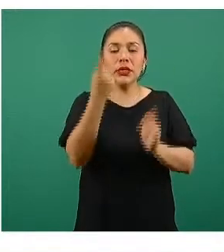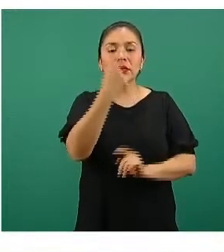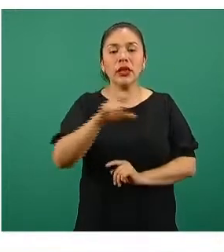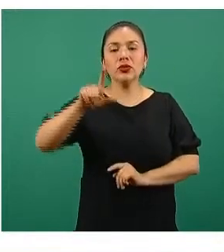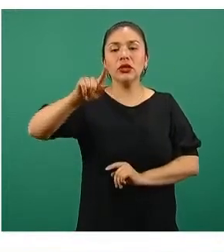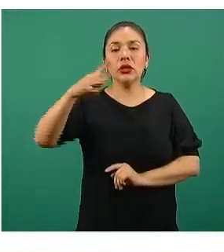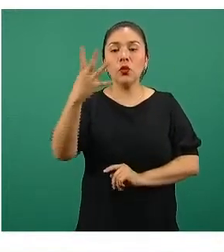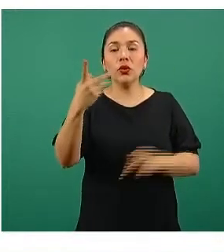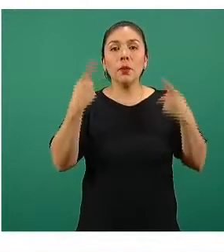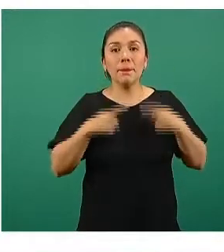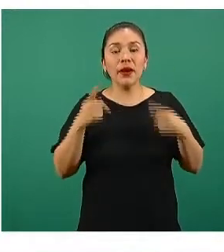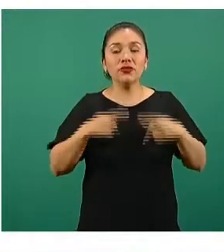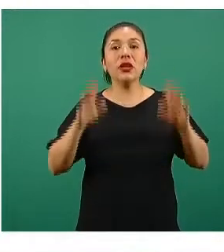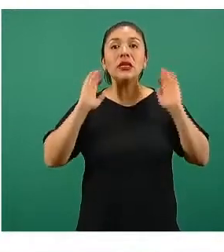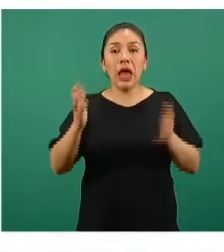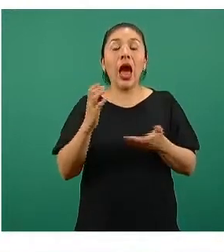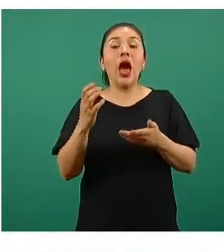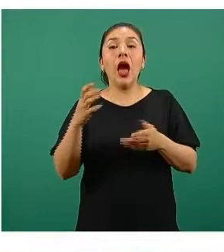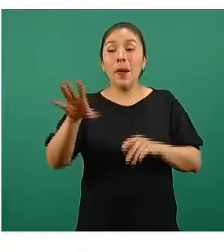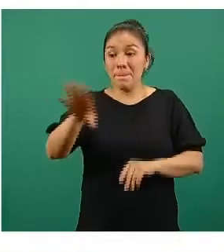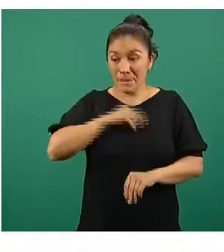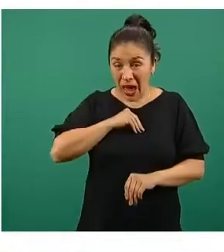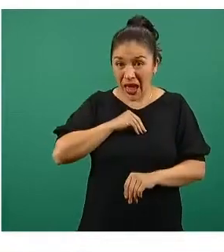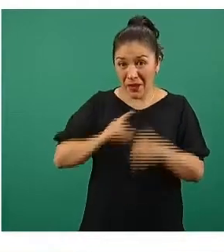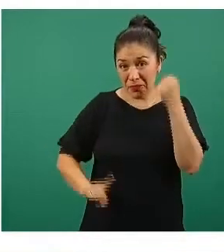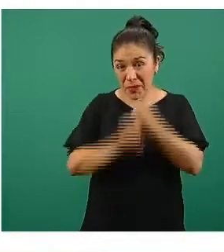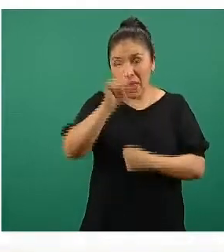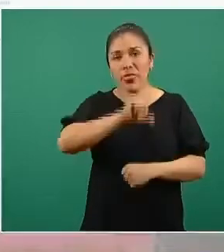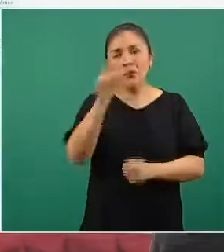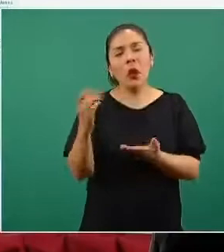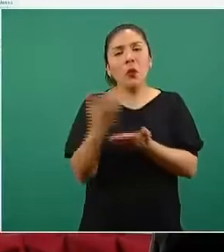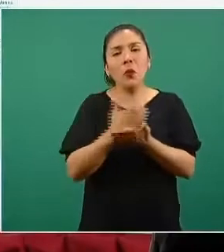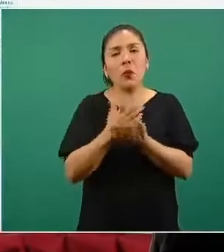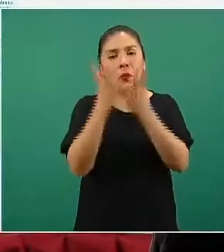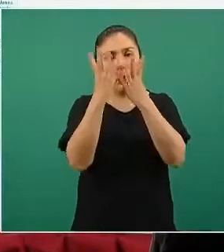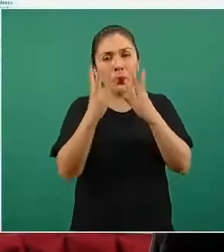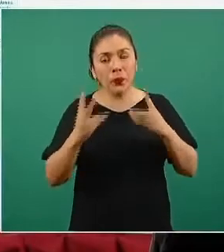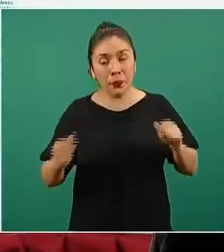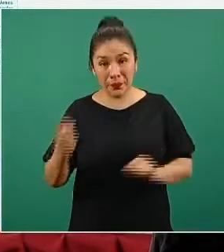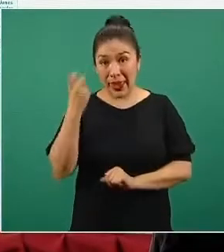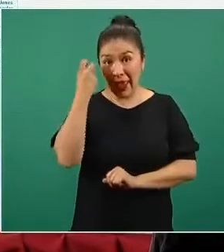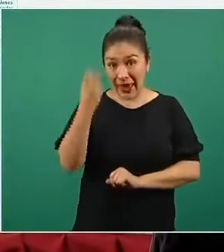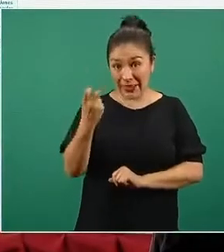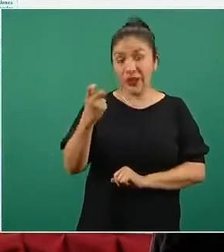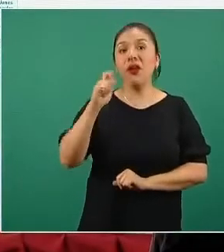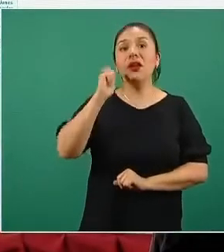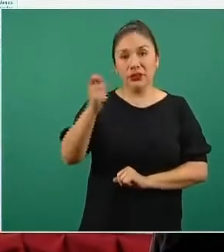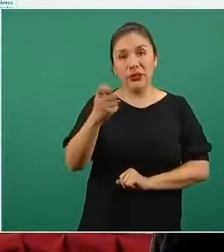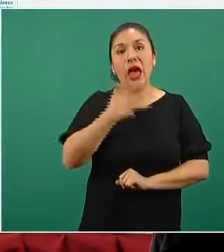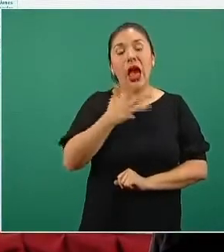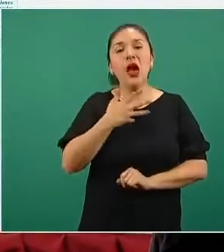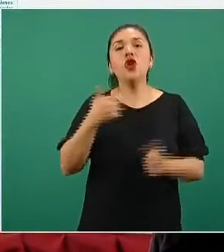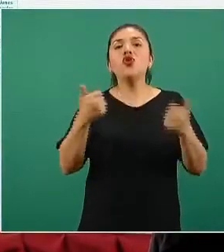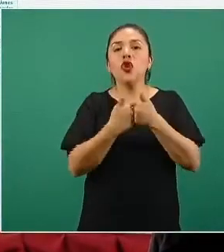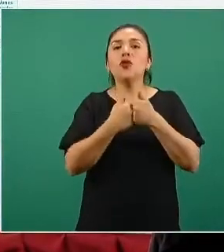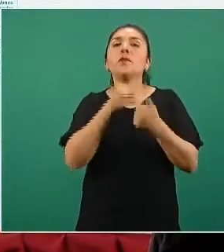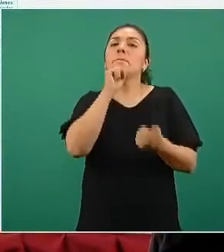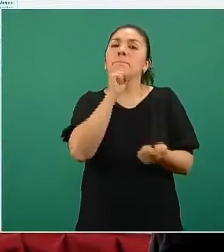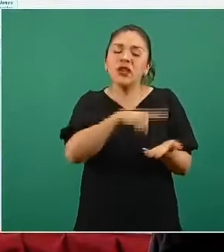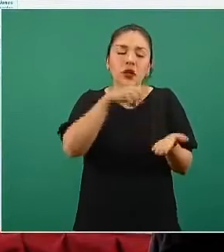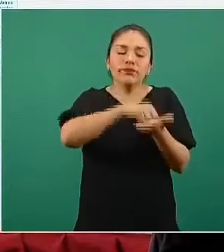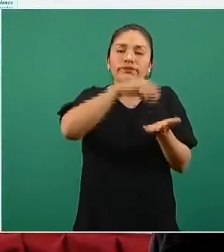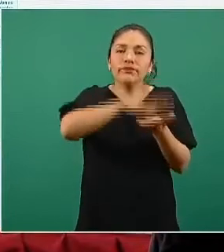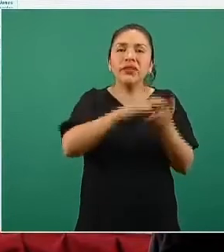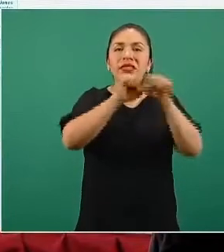1.548.174 personas que han recuperado su salud. Reitero, esto es lo que ha tenido contacto con el Sistema